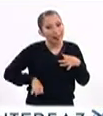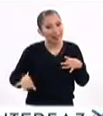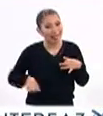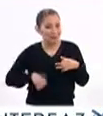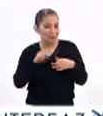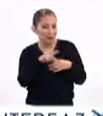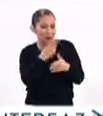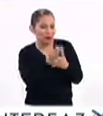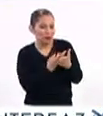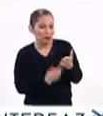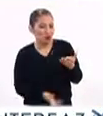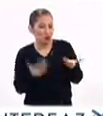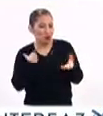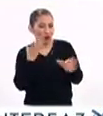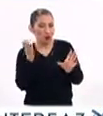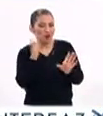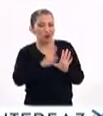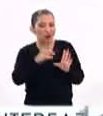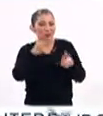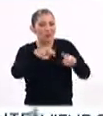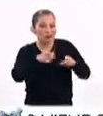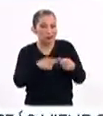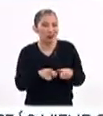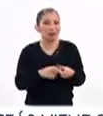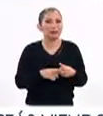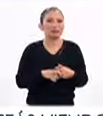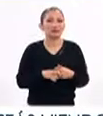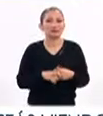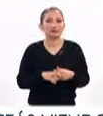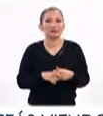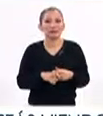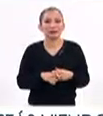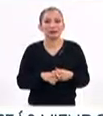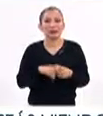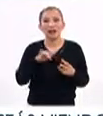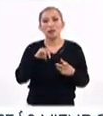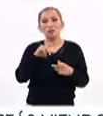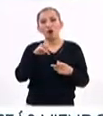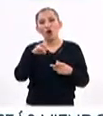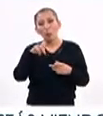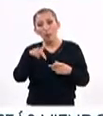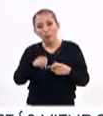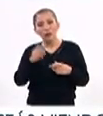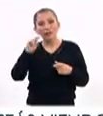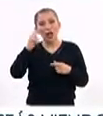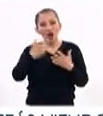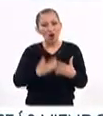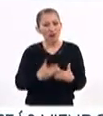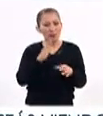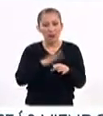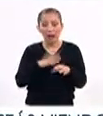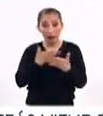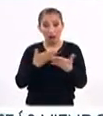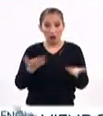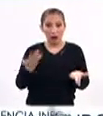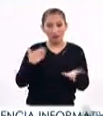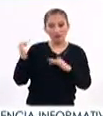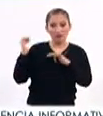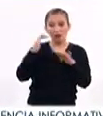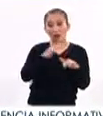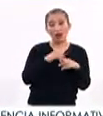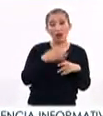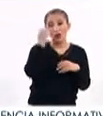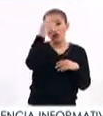esta parte que menciono, ¿no? Cultura popular, música, J-pop, animación, tecnología, y más ahora que bueno, viene